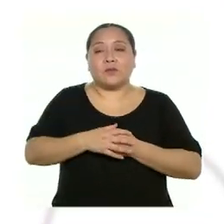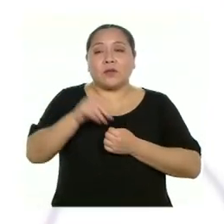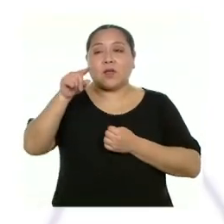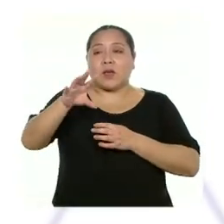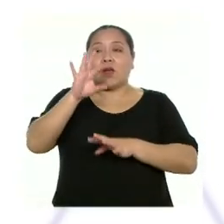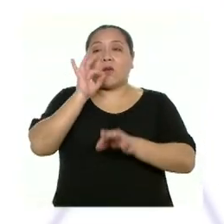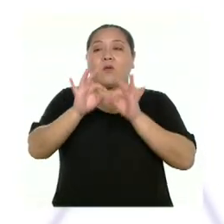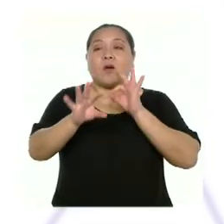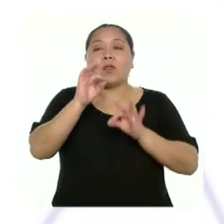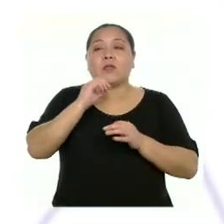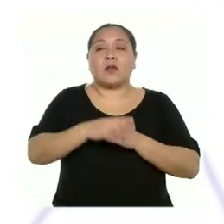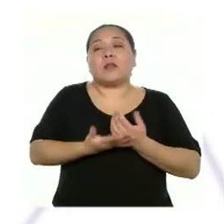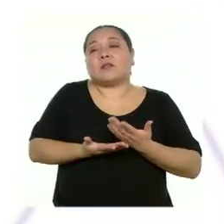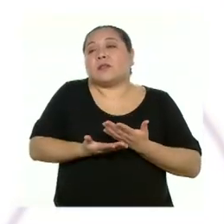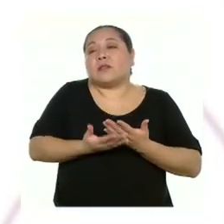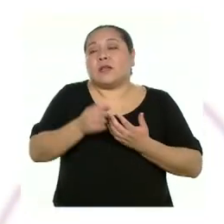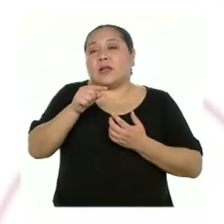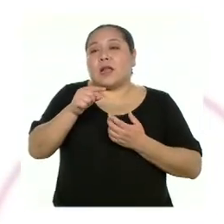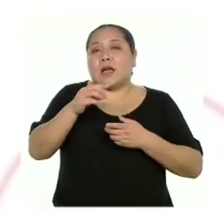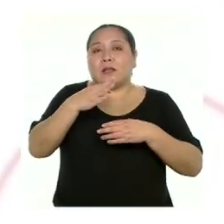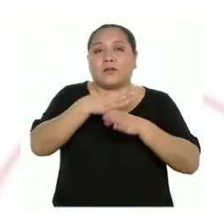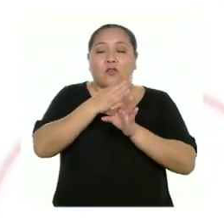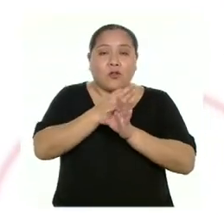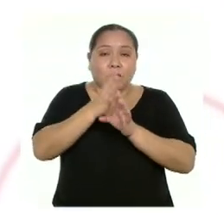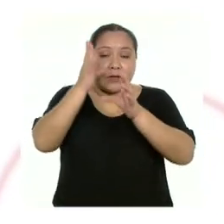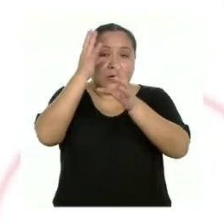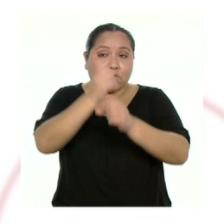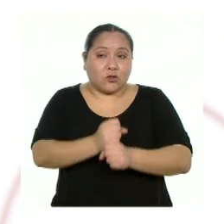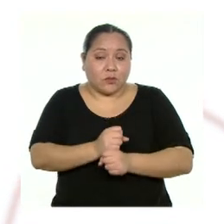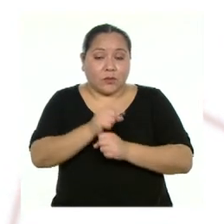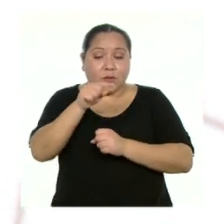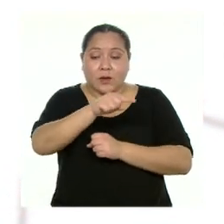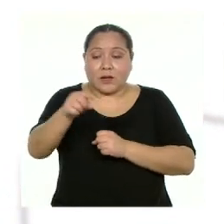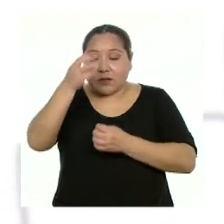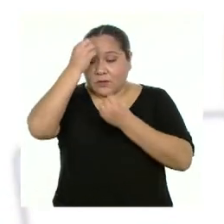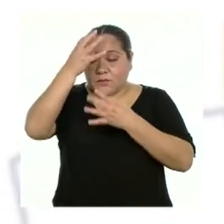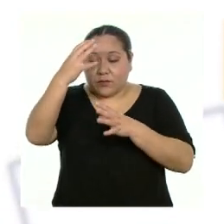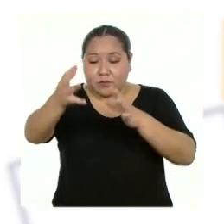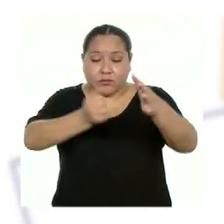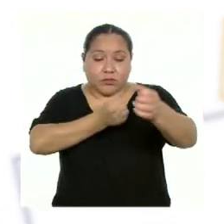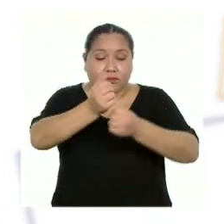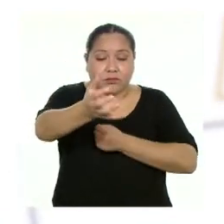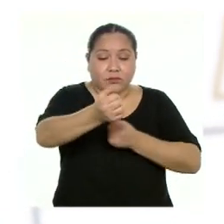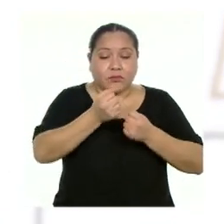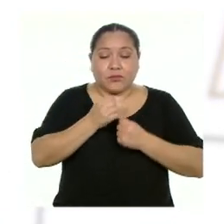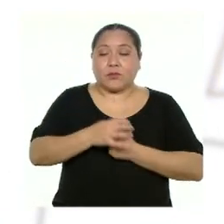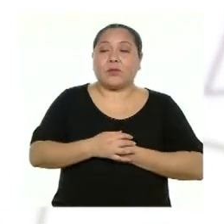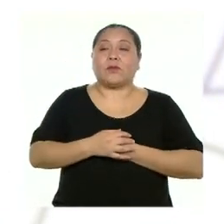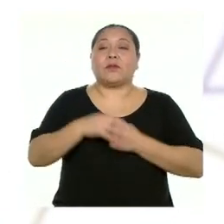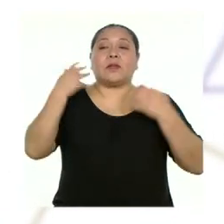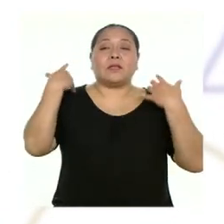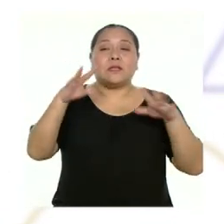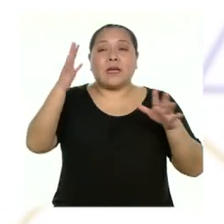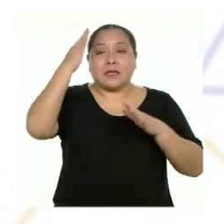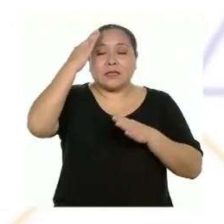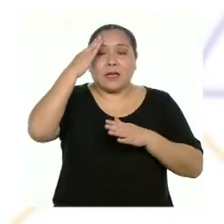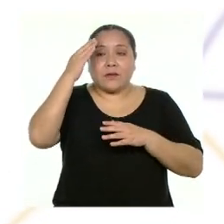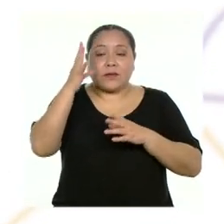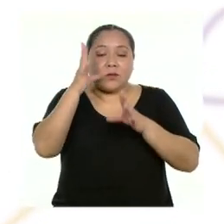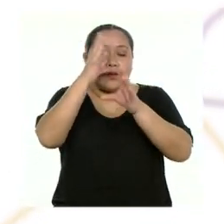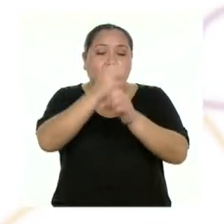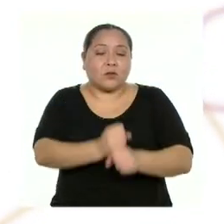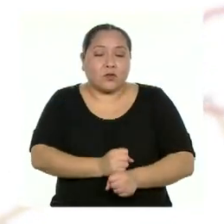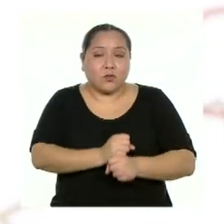medidas resumen para los datos que han recolectado y organizado con su tabla de frecuencias. Ahora que ya sabes resumir